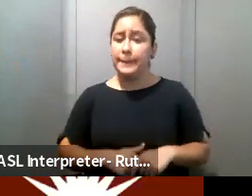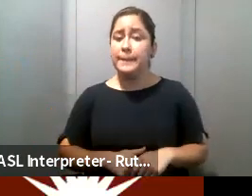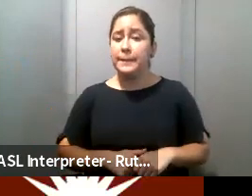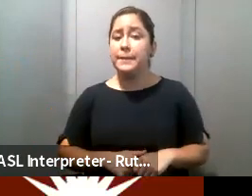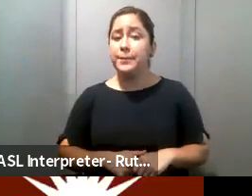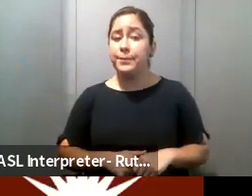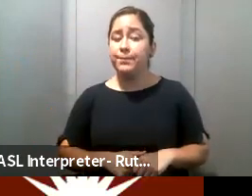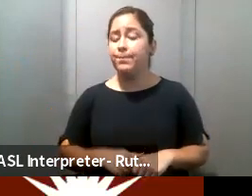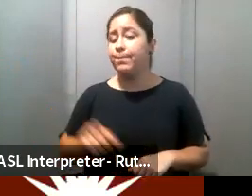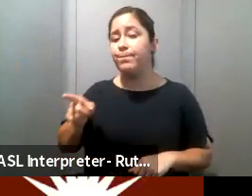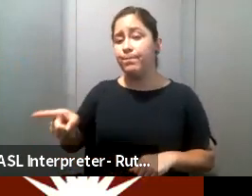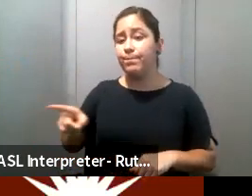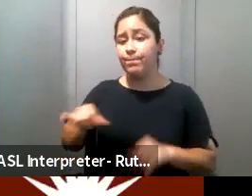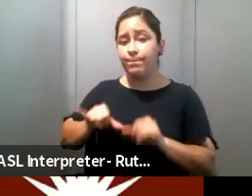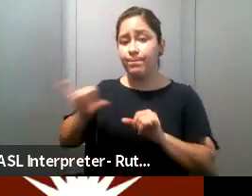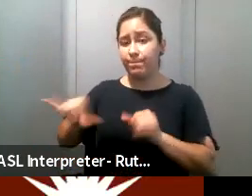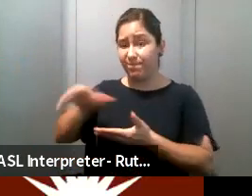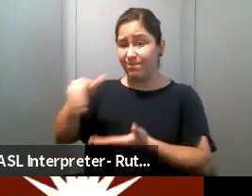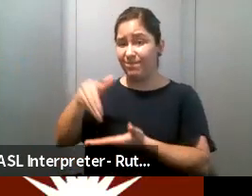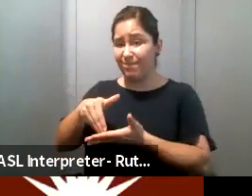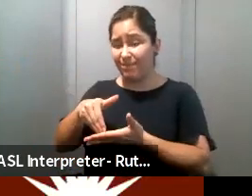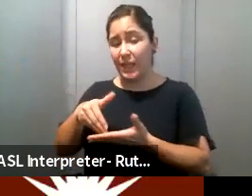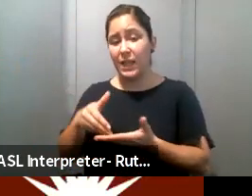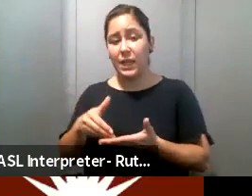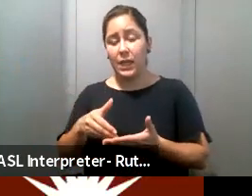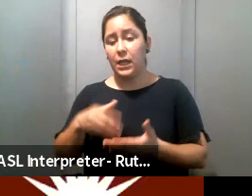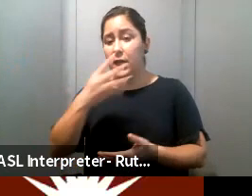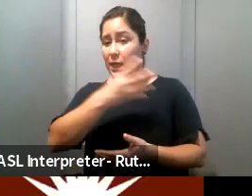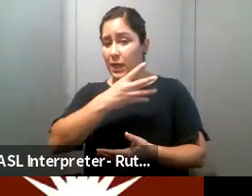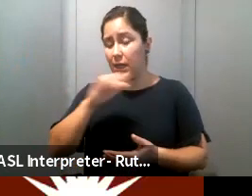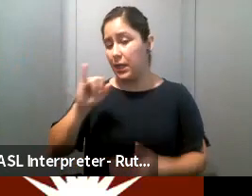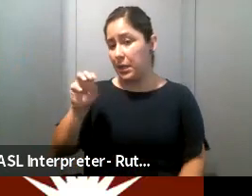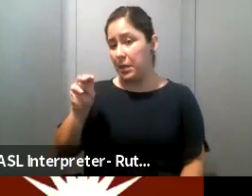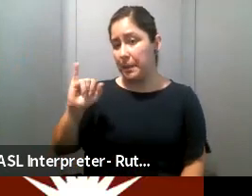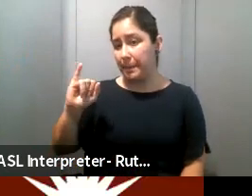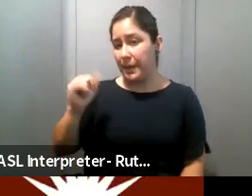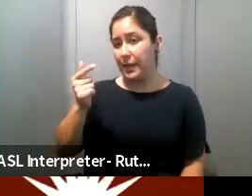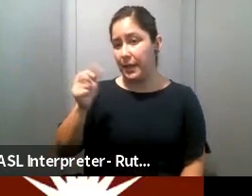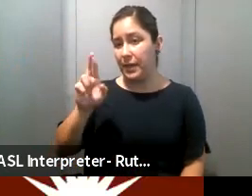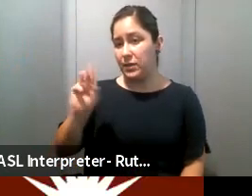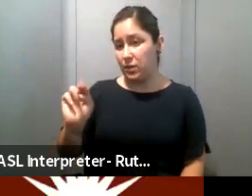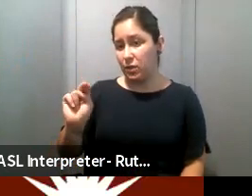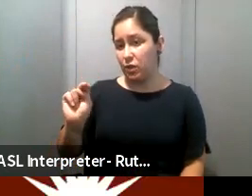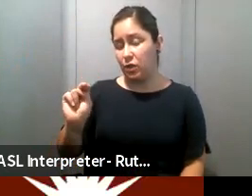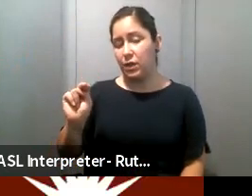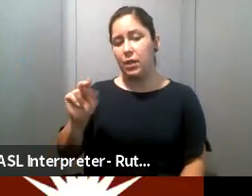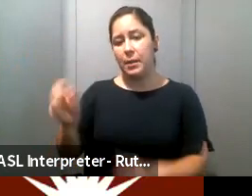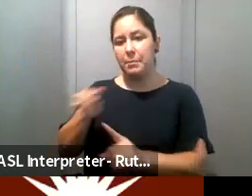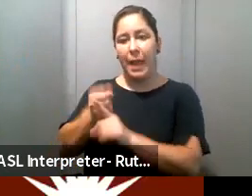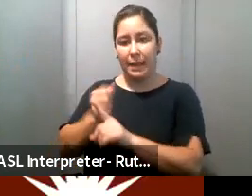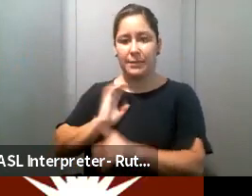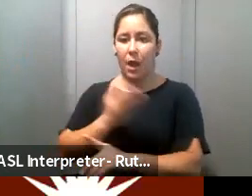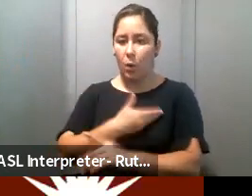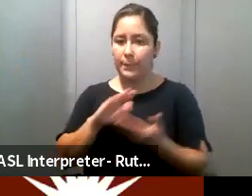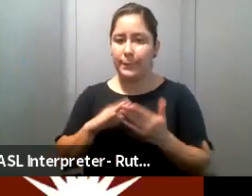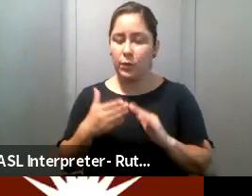estos centros de detención, inmigración ha estado realmente impactando a nuestras comunidades en muchos niveles y